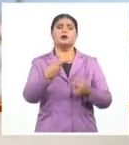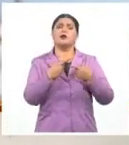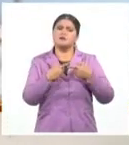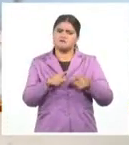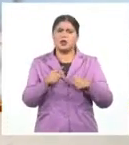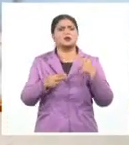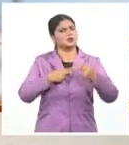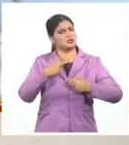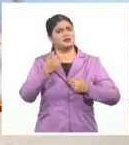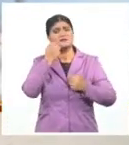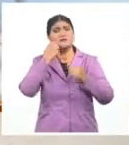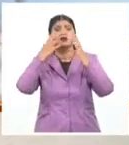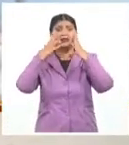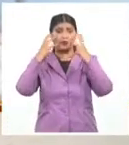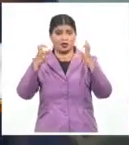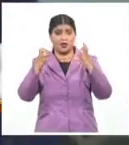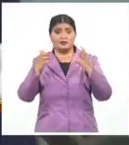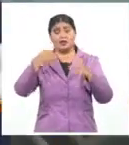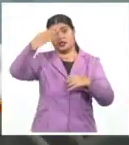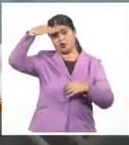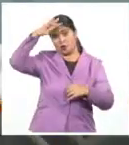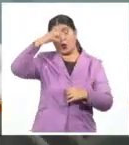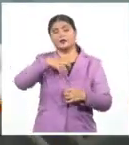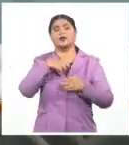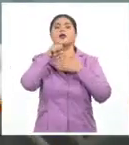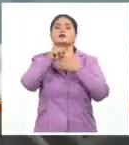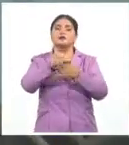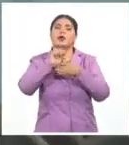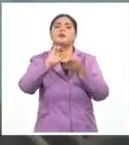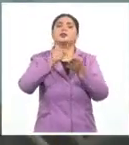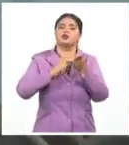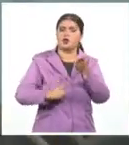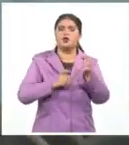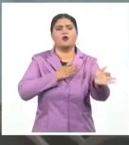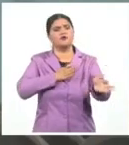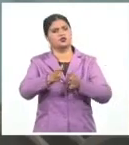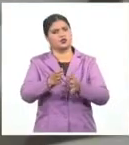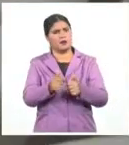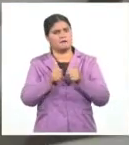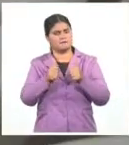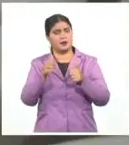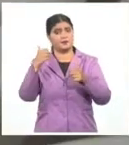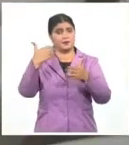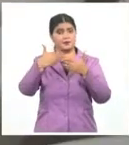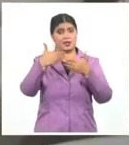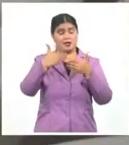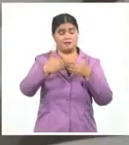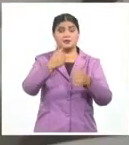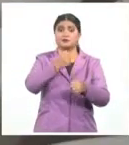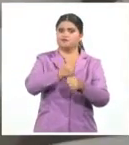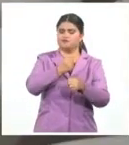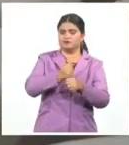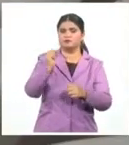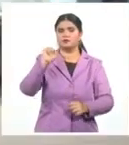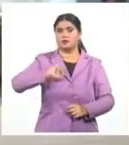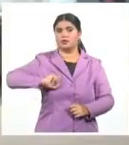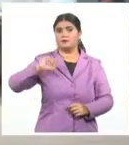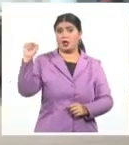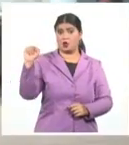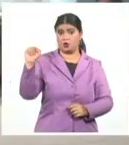lo más importante, ahorrar que lo necesitan. En las instalaciones productivas de la empresa se elabora para lograr la máxima